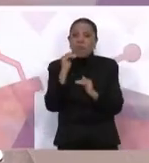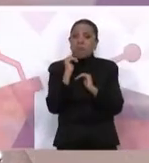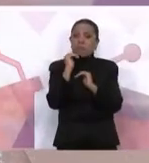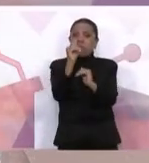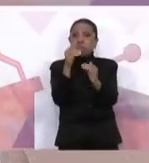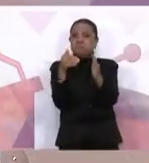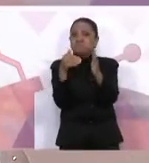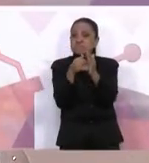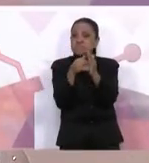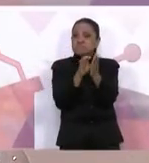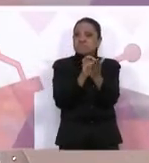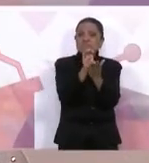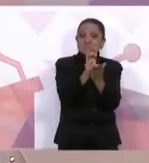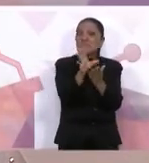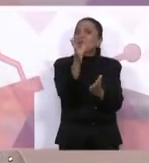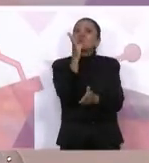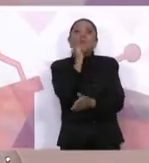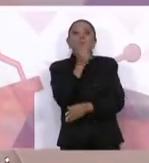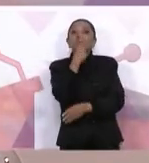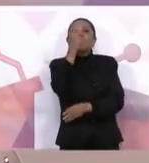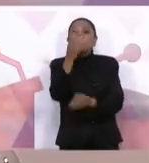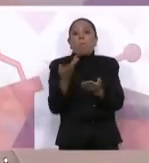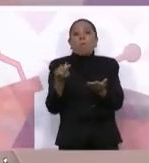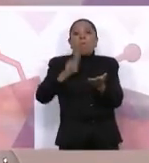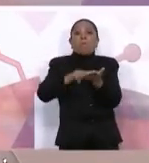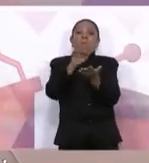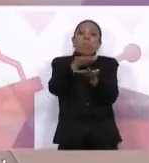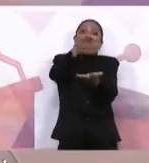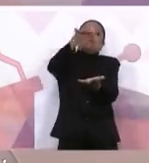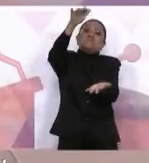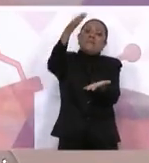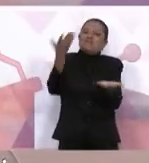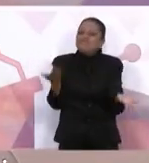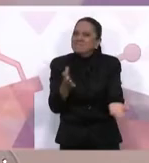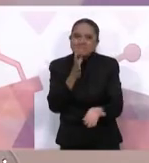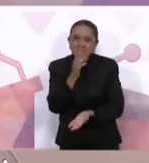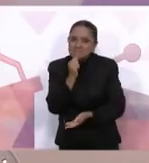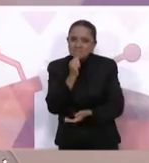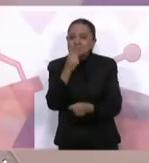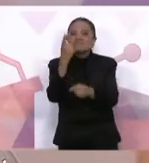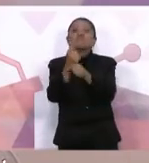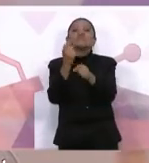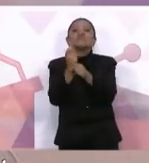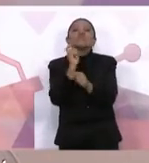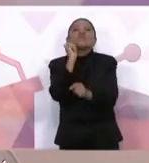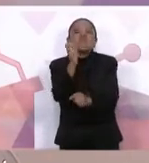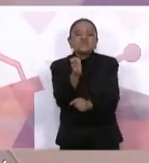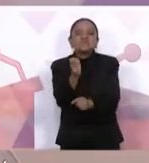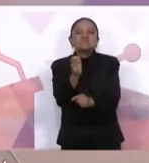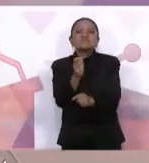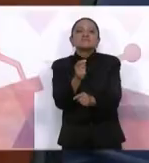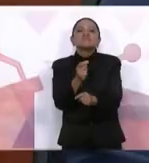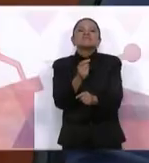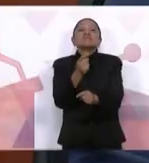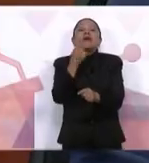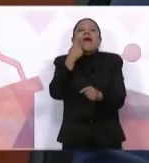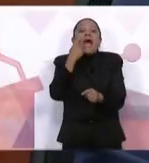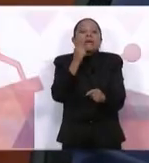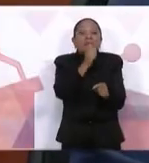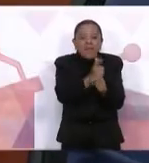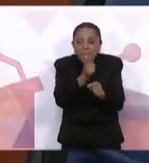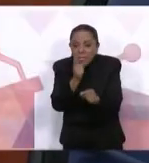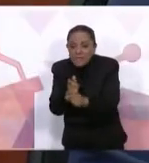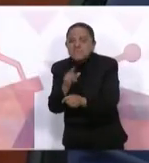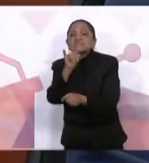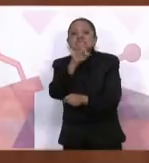de que voy a aumentar o voy a duplicar me parece que lo primero que habría que hacer es identificar que si podemos y que no podemos hoy lo que tenemos